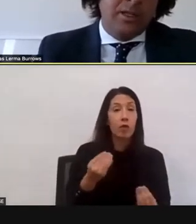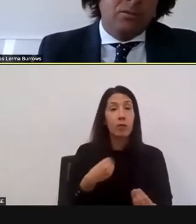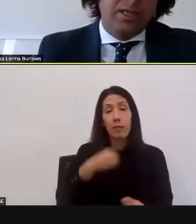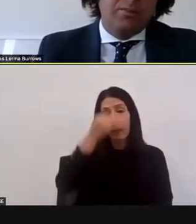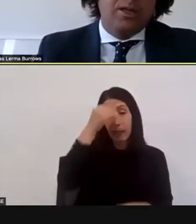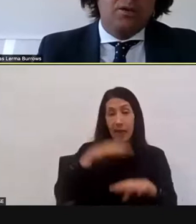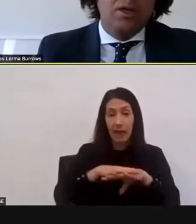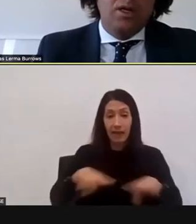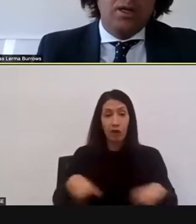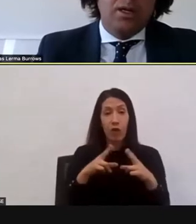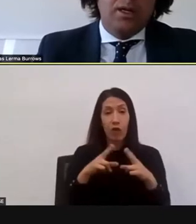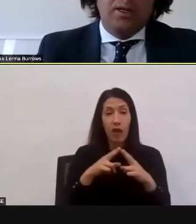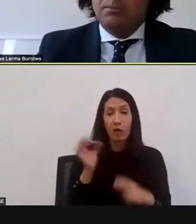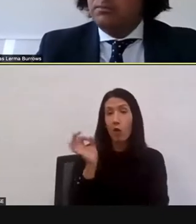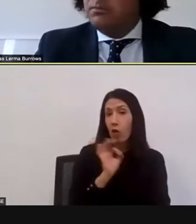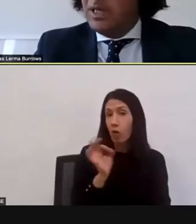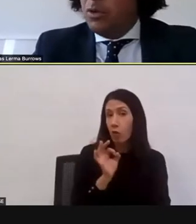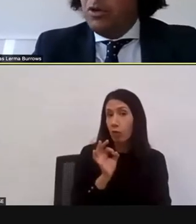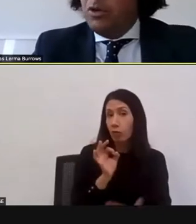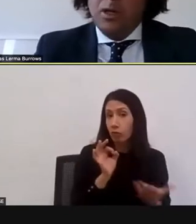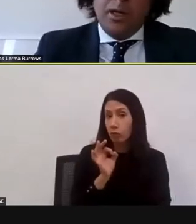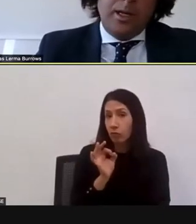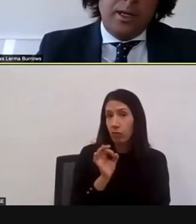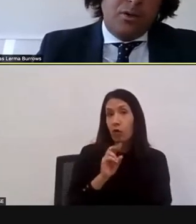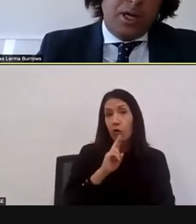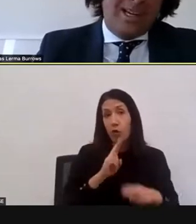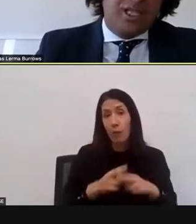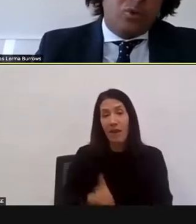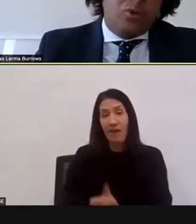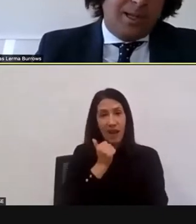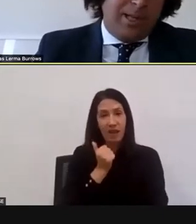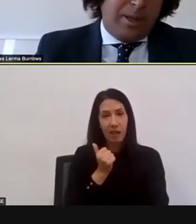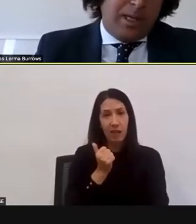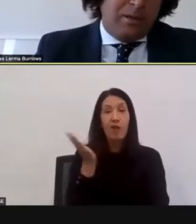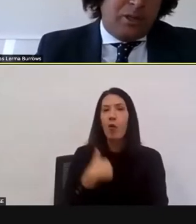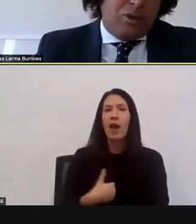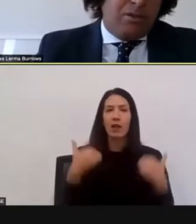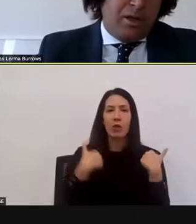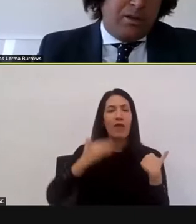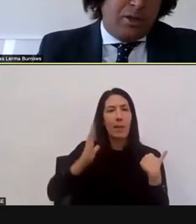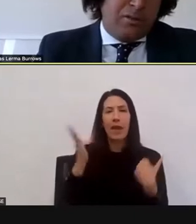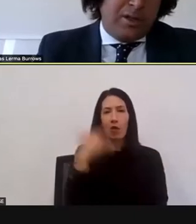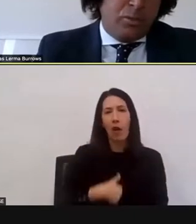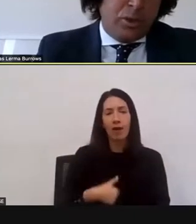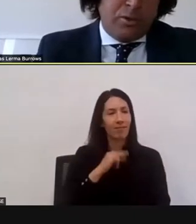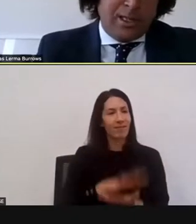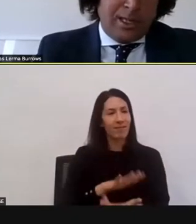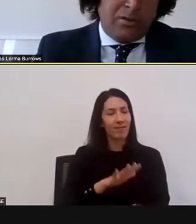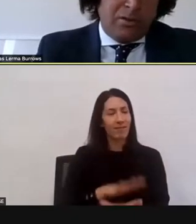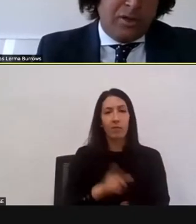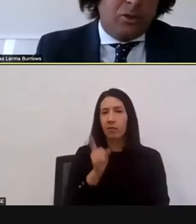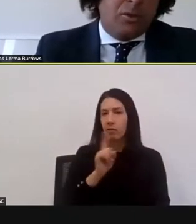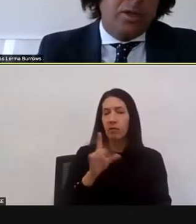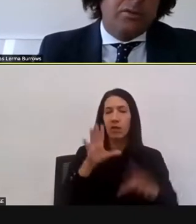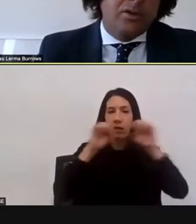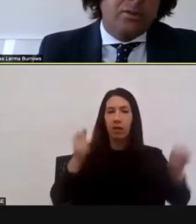de un determinado apodo no hay una responsabilidad penal. Esto es sencillísimo. Las fuerzas y cuerpos de seguridad del Estado, y